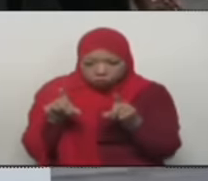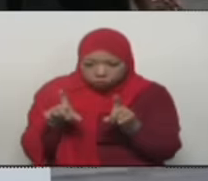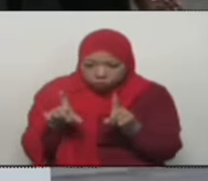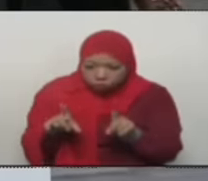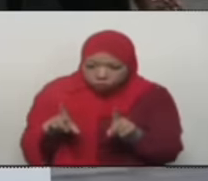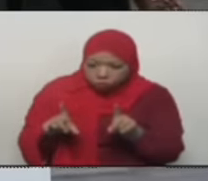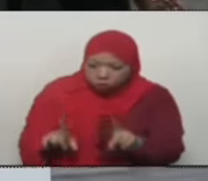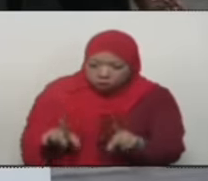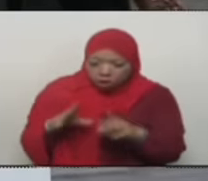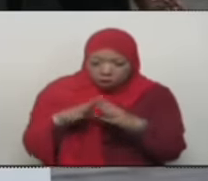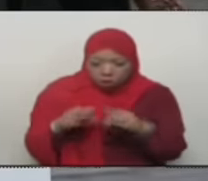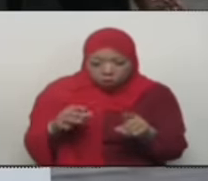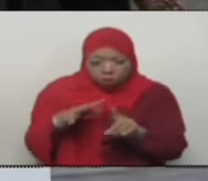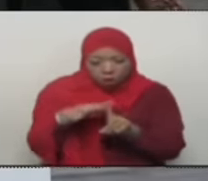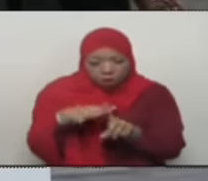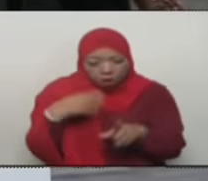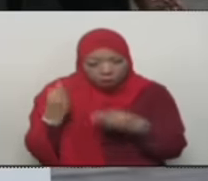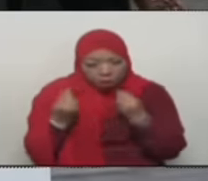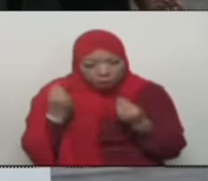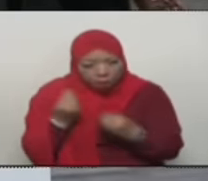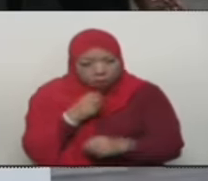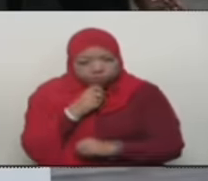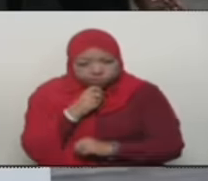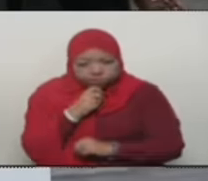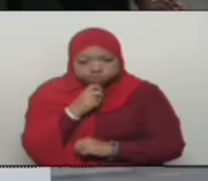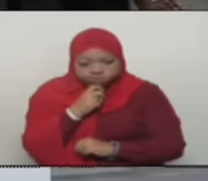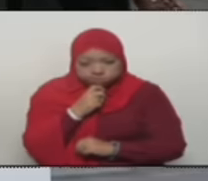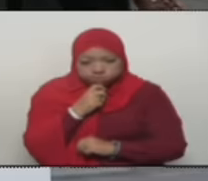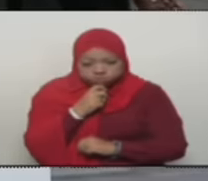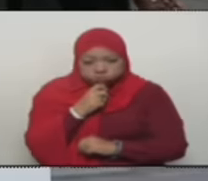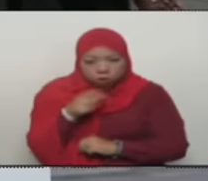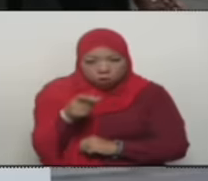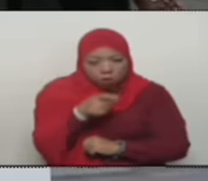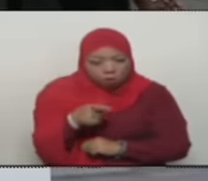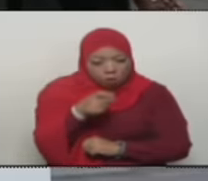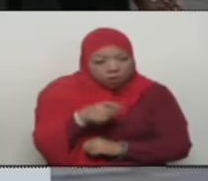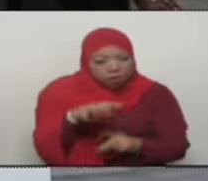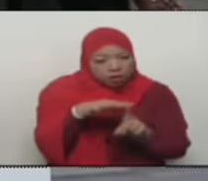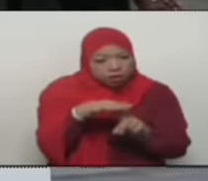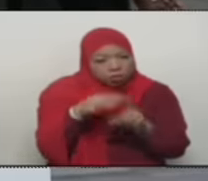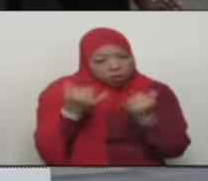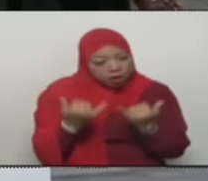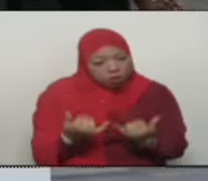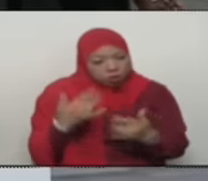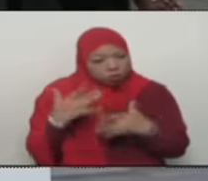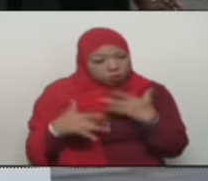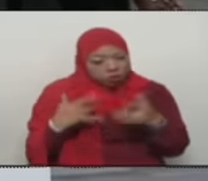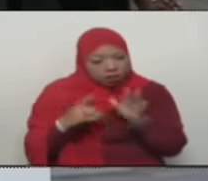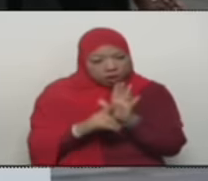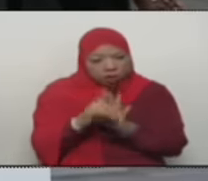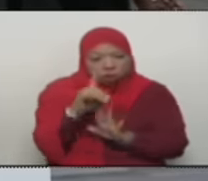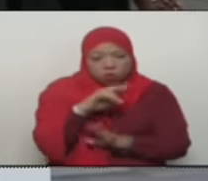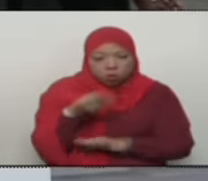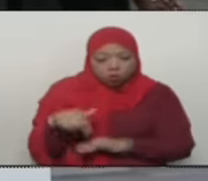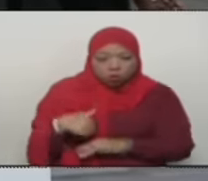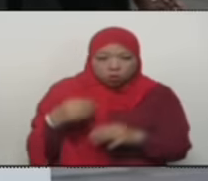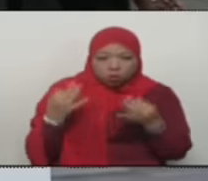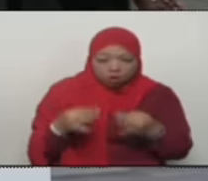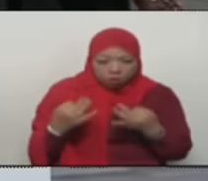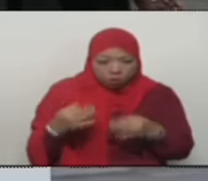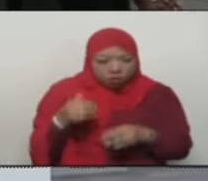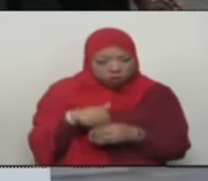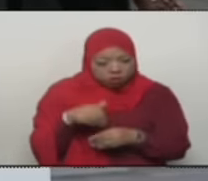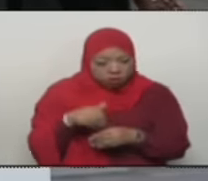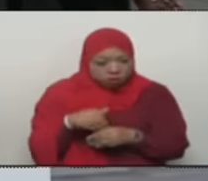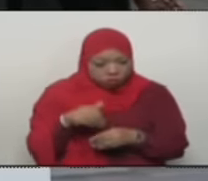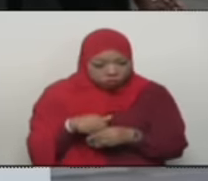fue todo el montaje. El montaje real era buscar la manera de que no se pudiera desarrollar normalmente la elección,